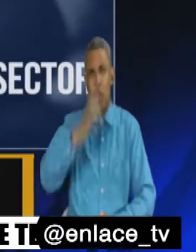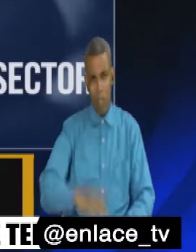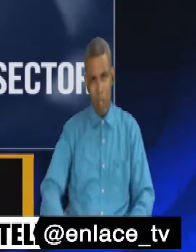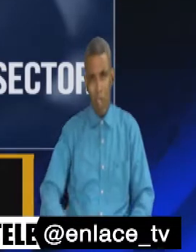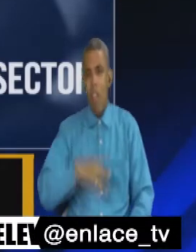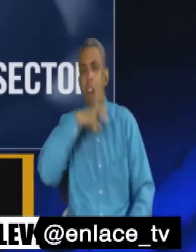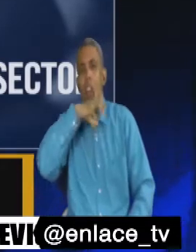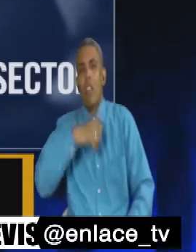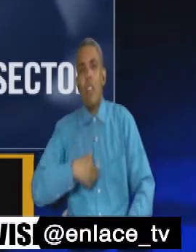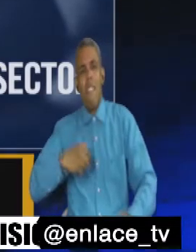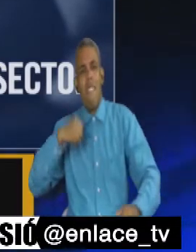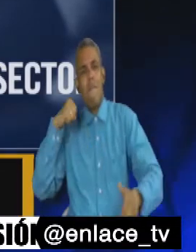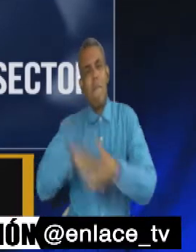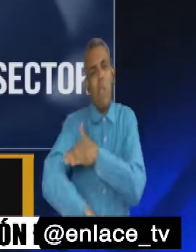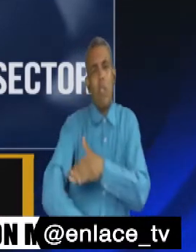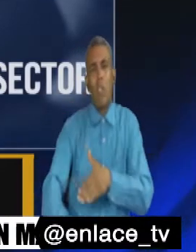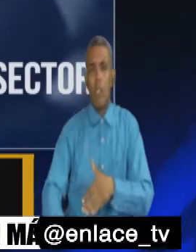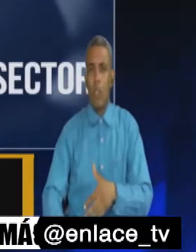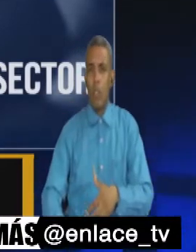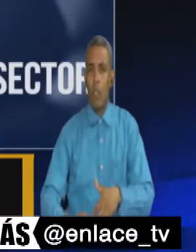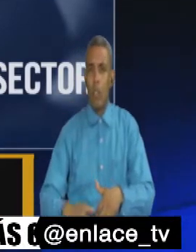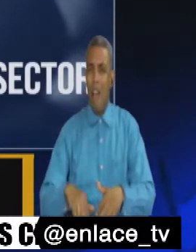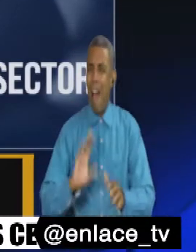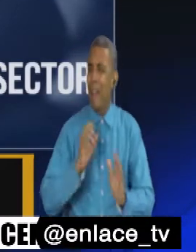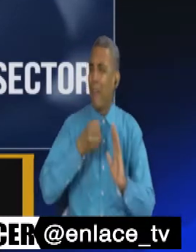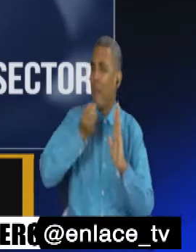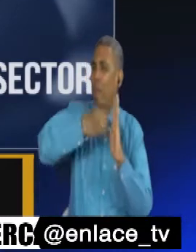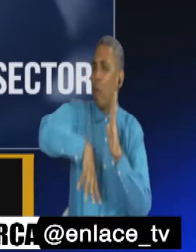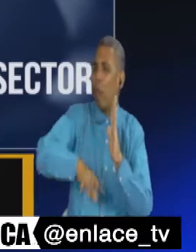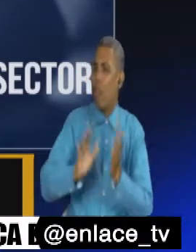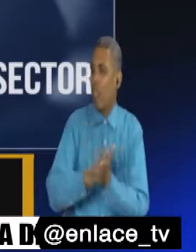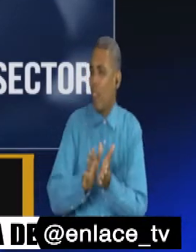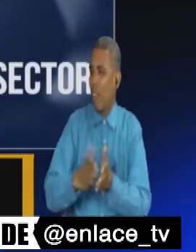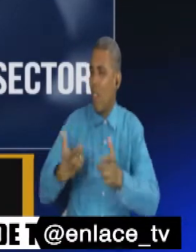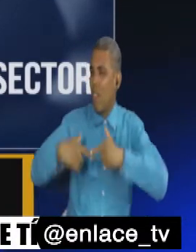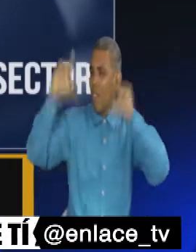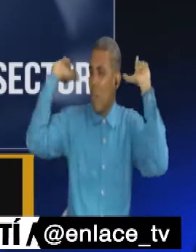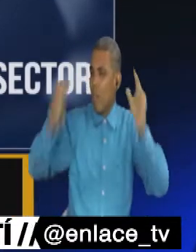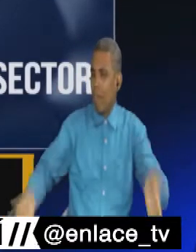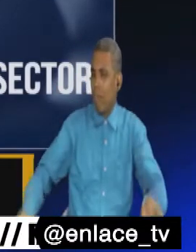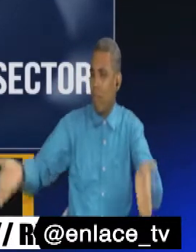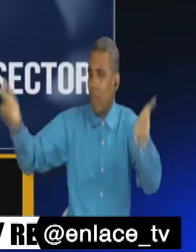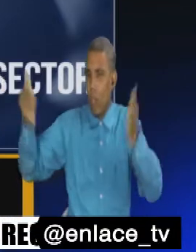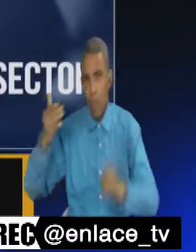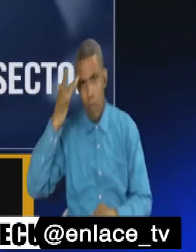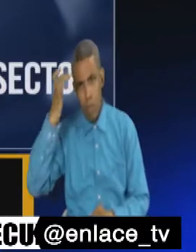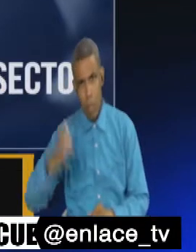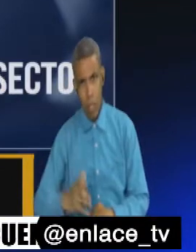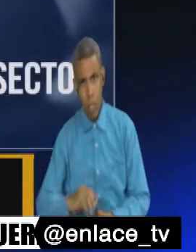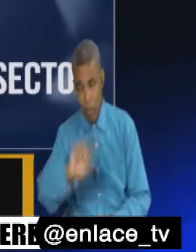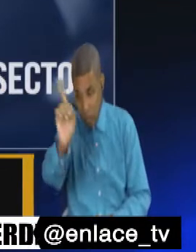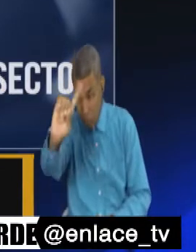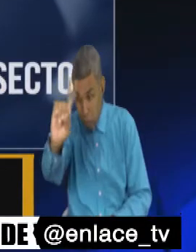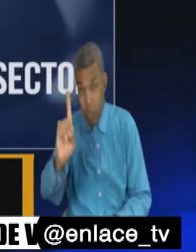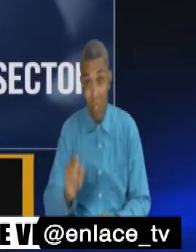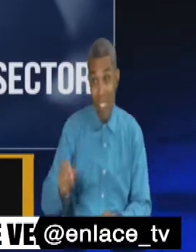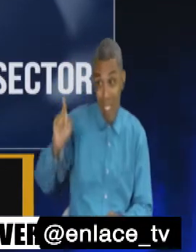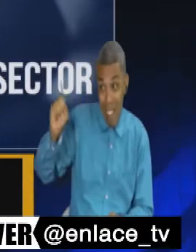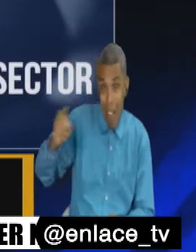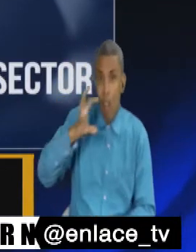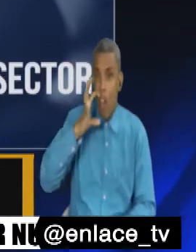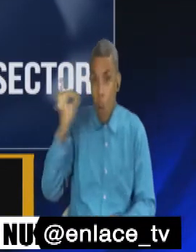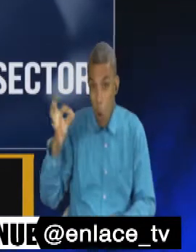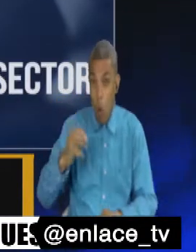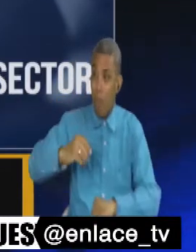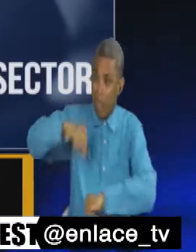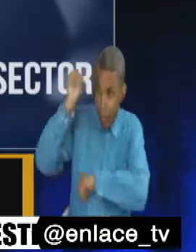también sienten sed, sienten todo. Y eso, no ponerle mano dura a ese tipo, no sé qué estamos